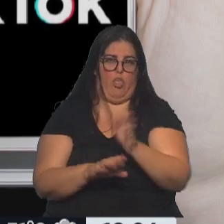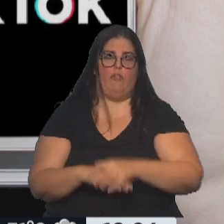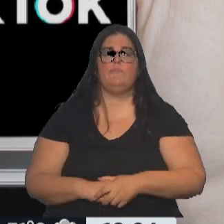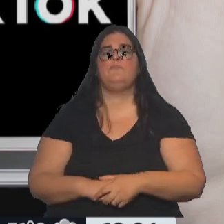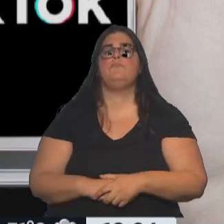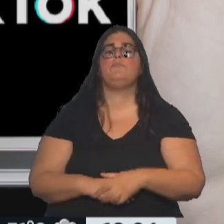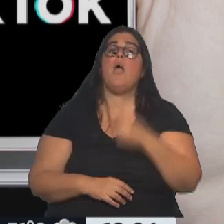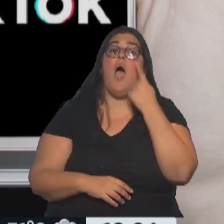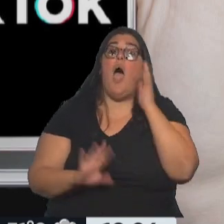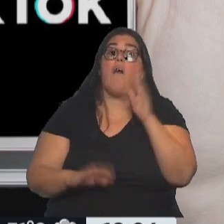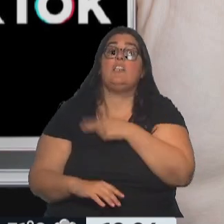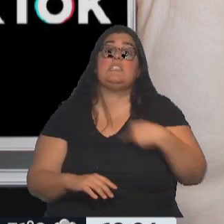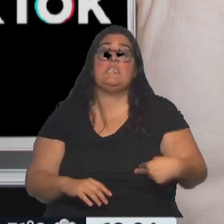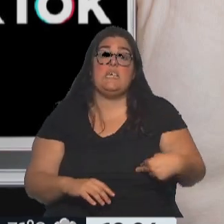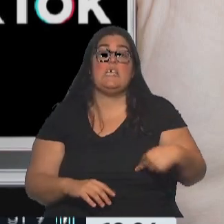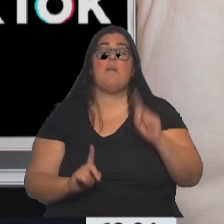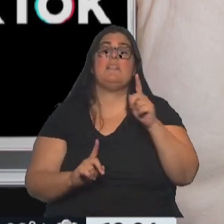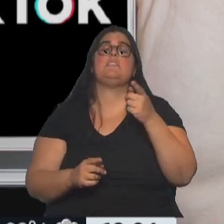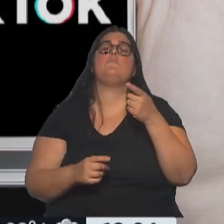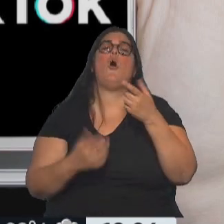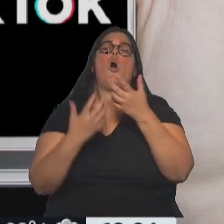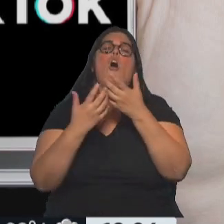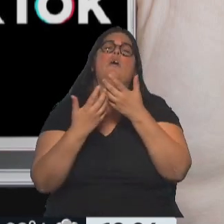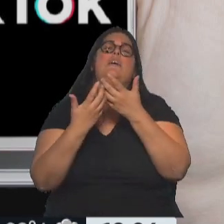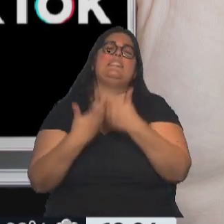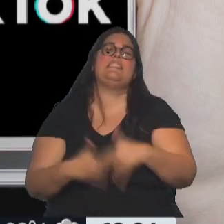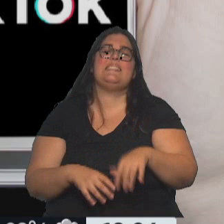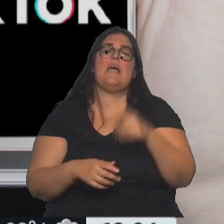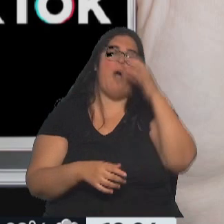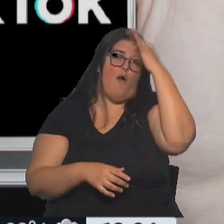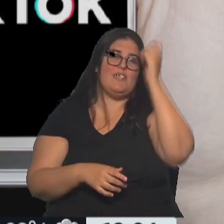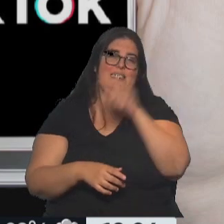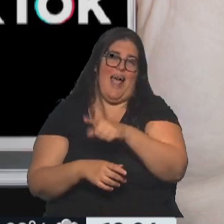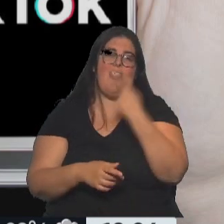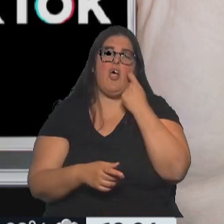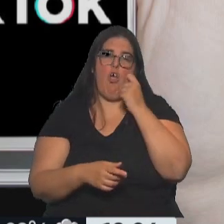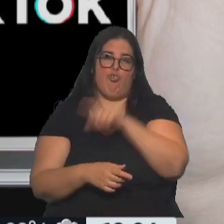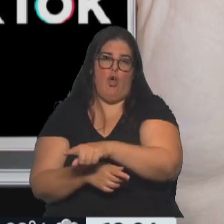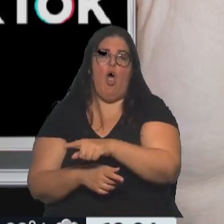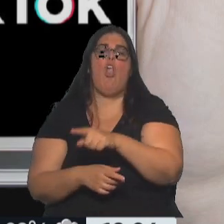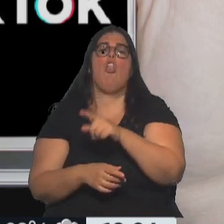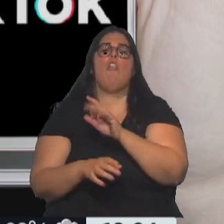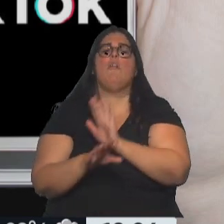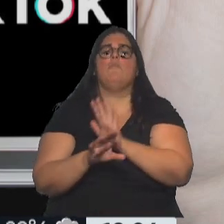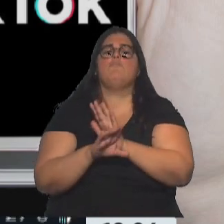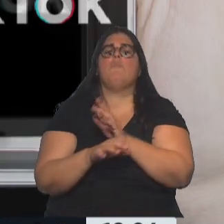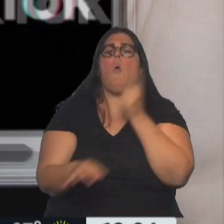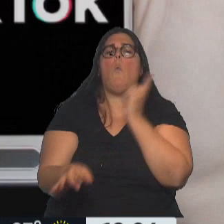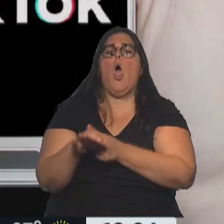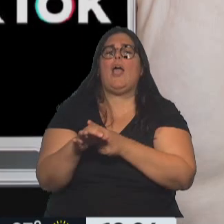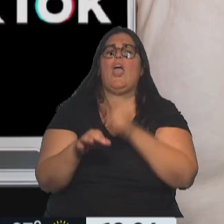Vamos a ver qué pasa con China, la cooperación con el mecanismo oficial de censura en China continental mediante firewall y bloqueo por